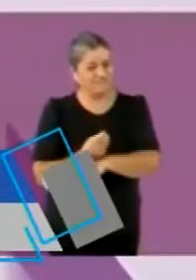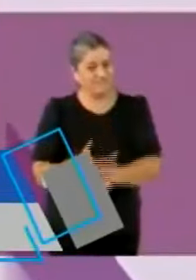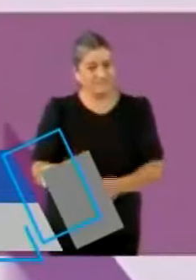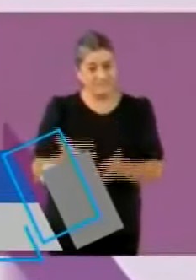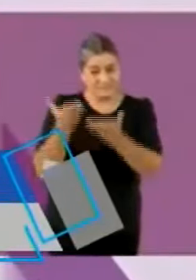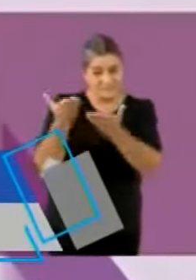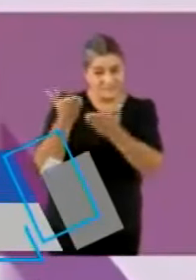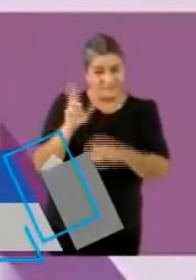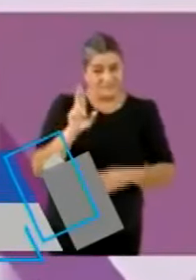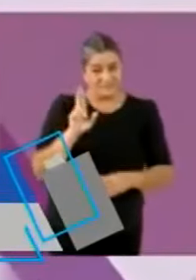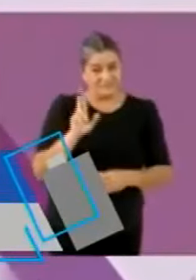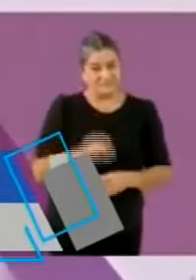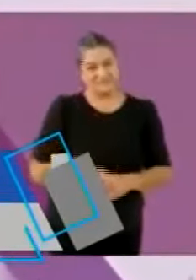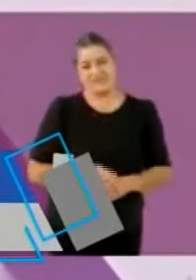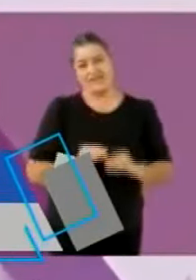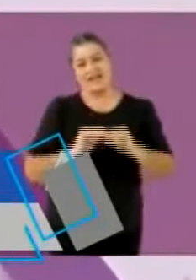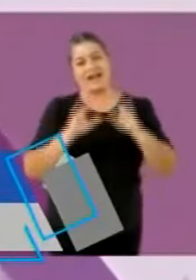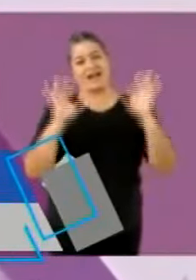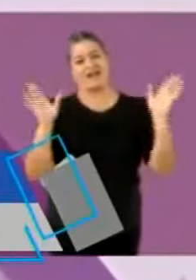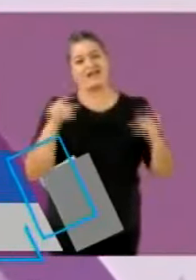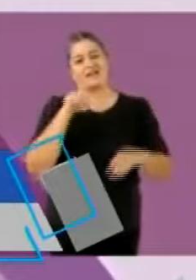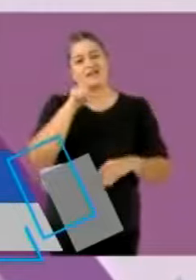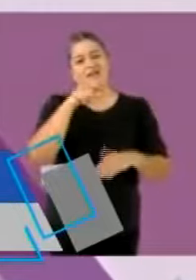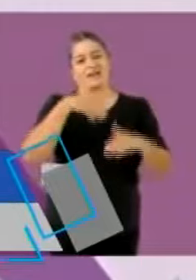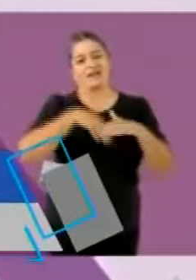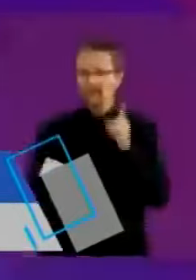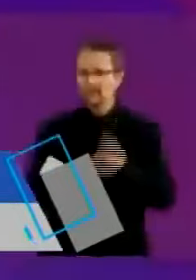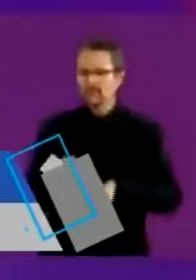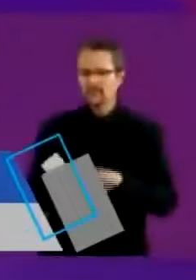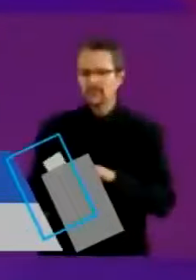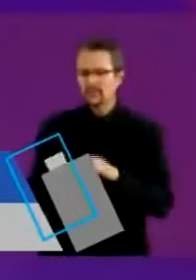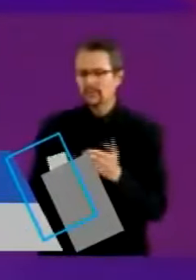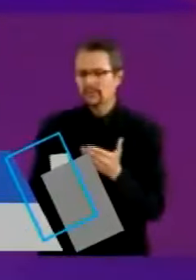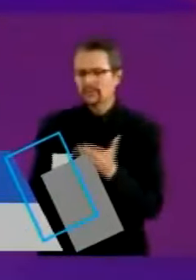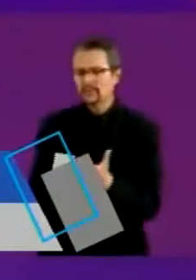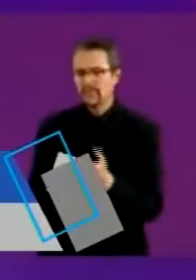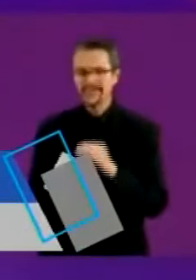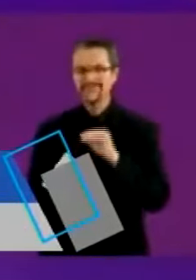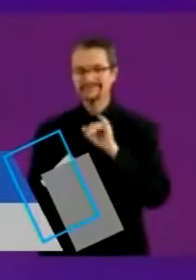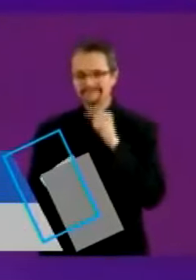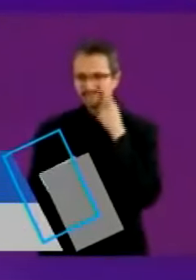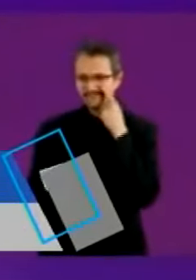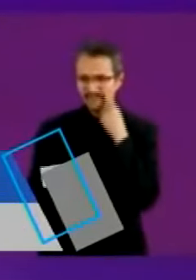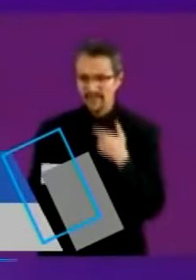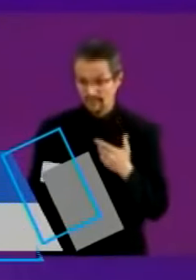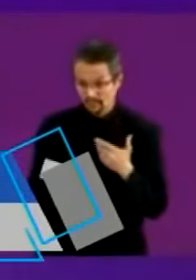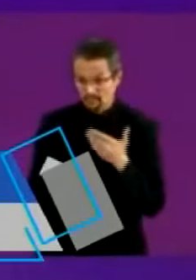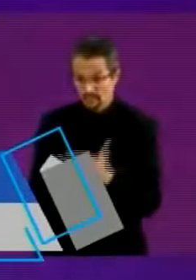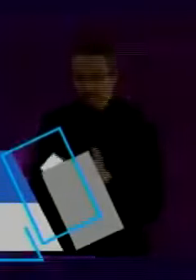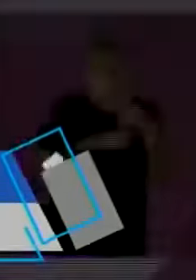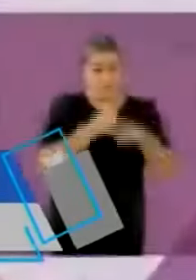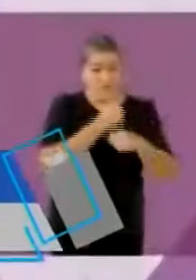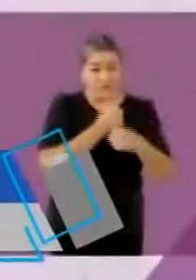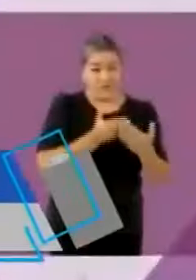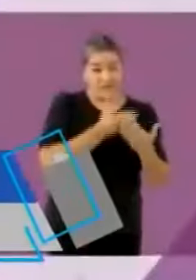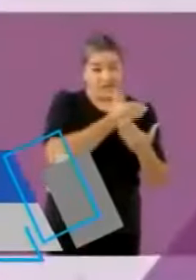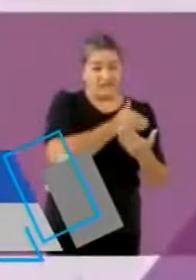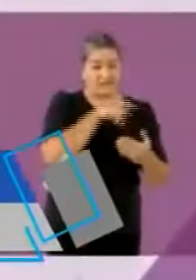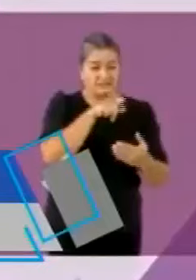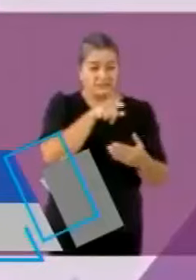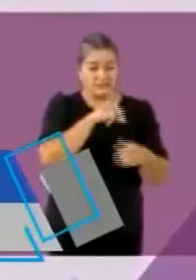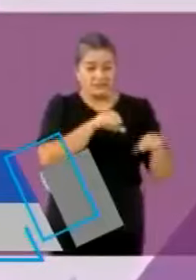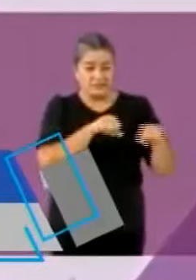un documento del colegio Repsamen que se derrumbó en el sismo de 2017, cuando Claudia Sheinbaum era alcaldesa de Tlalpan. Eres